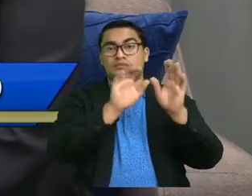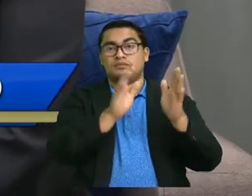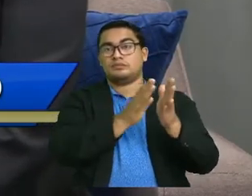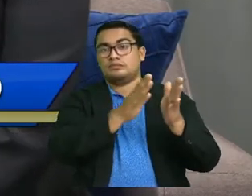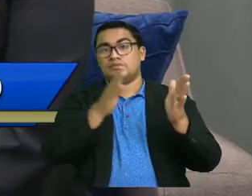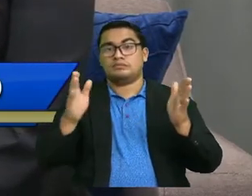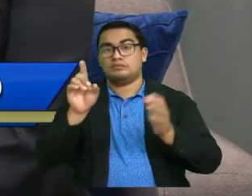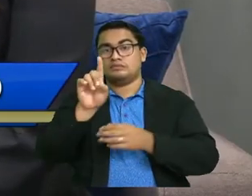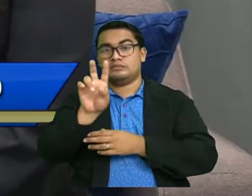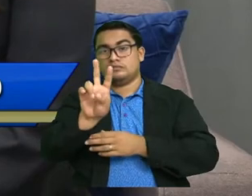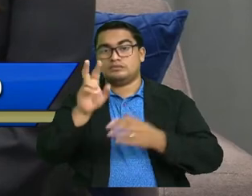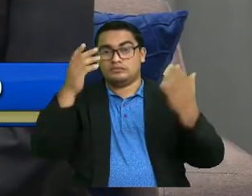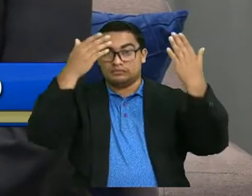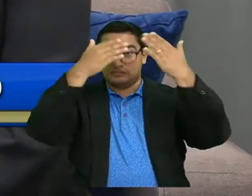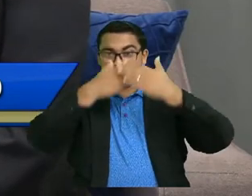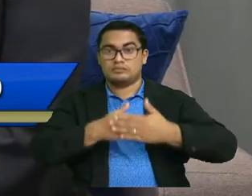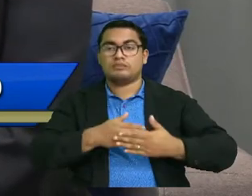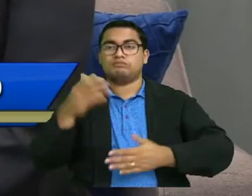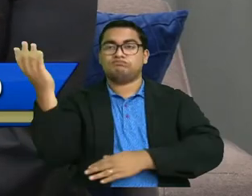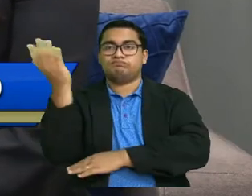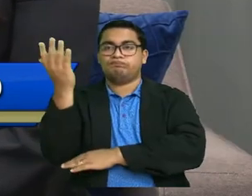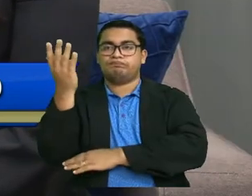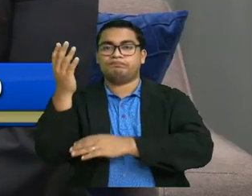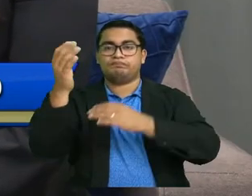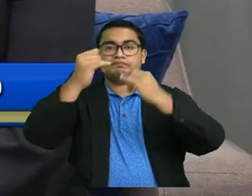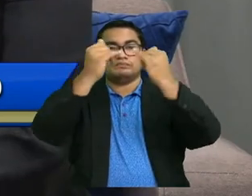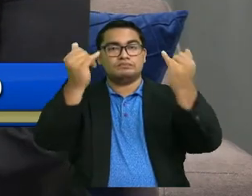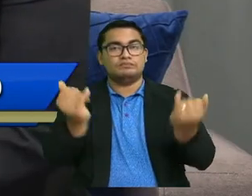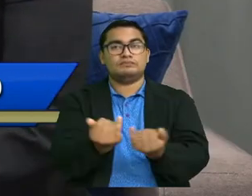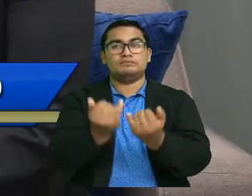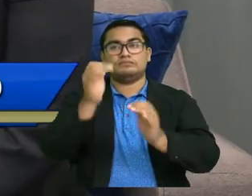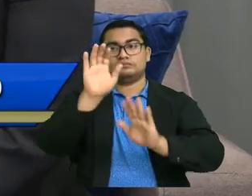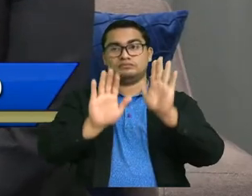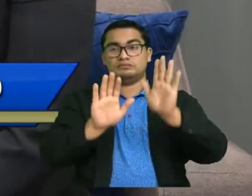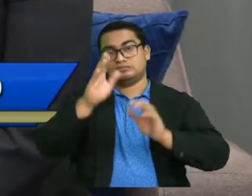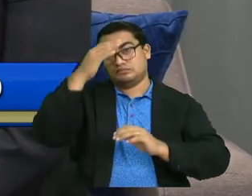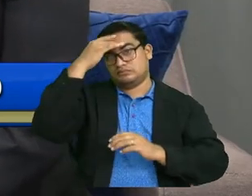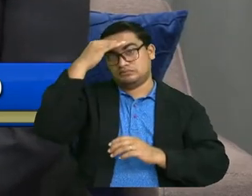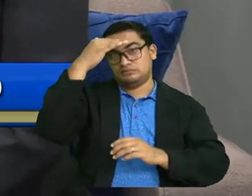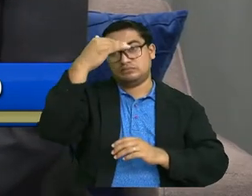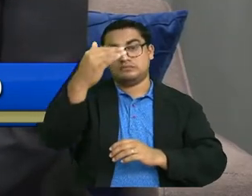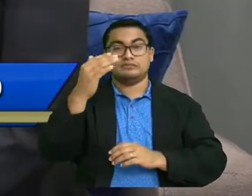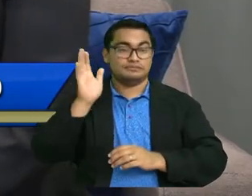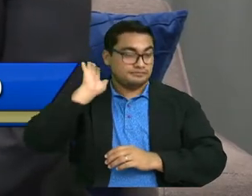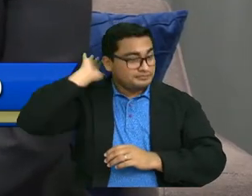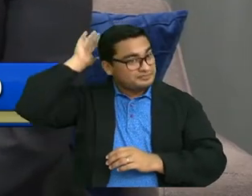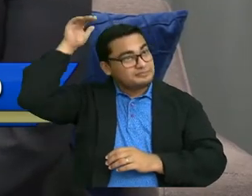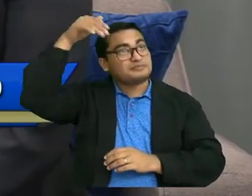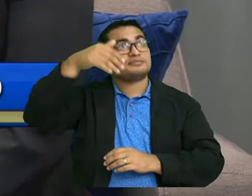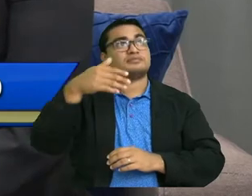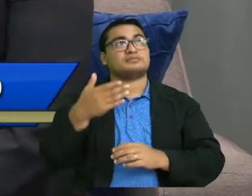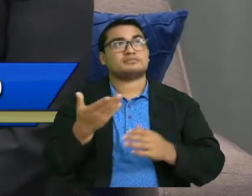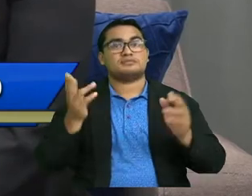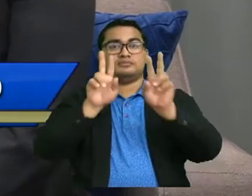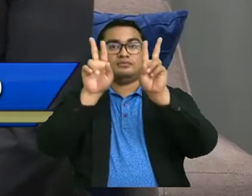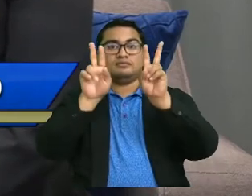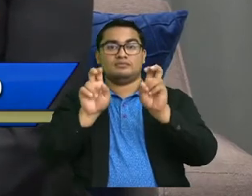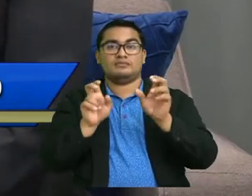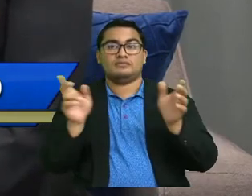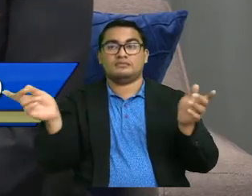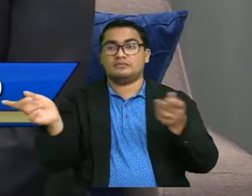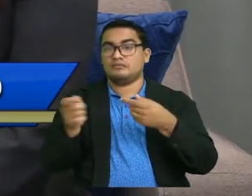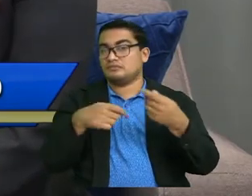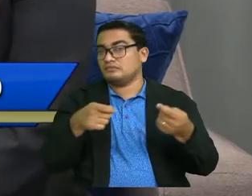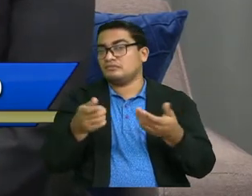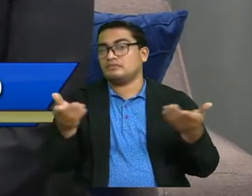con ponencias internacionales. Vamos a tener la participación de México, la participación de Argentina también, ¿verdad?, con temas sobre e-commerce